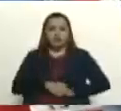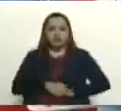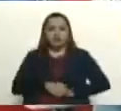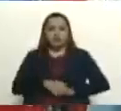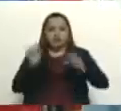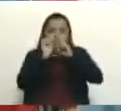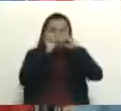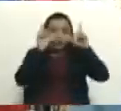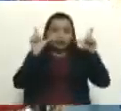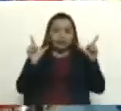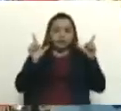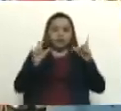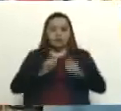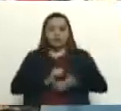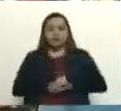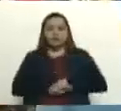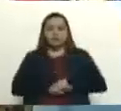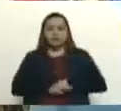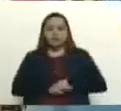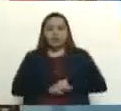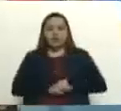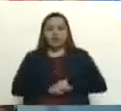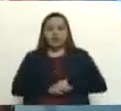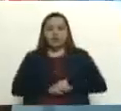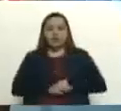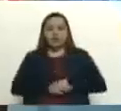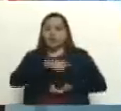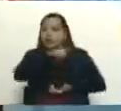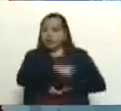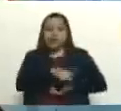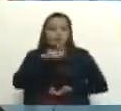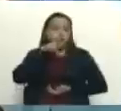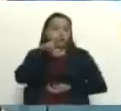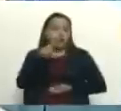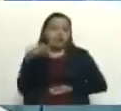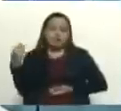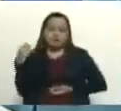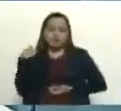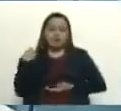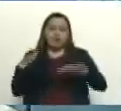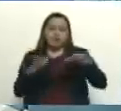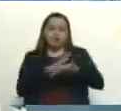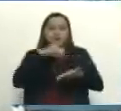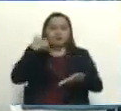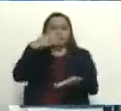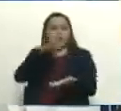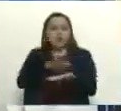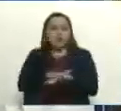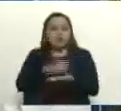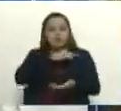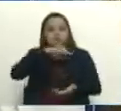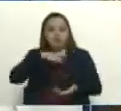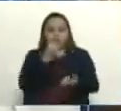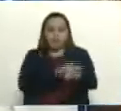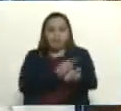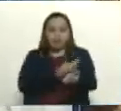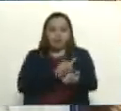despertamos con esta terrible noticia de la partida de nuestra hermana